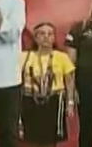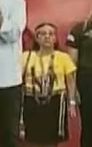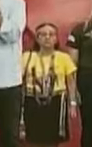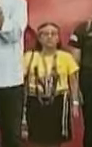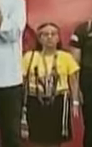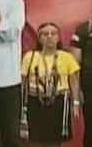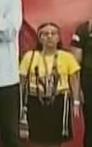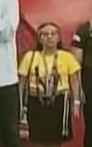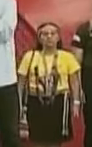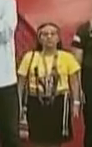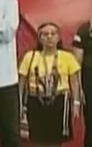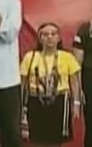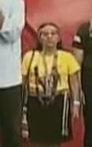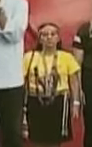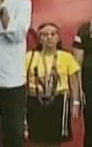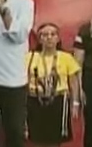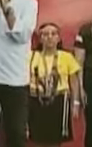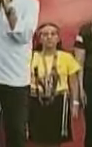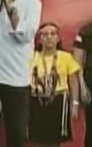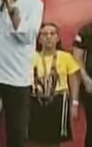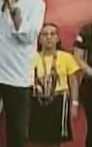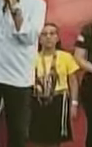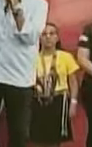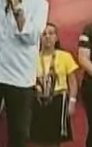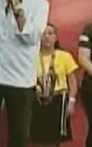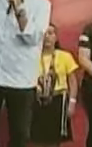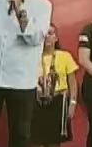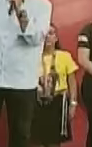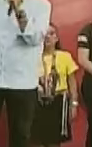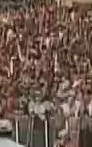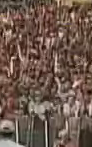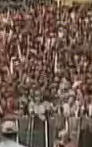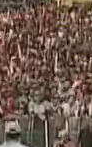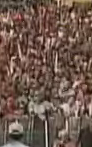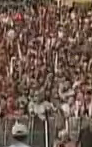¿Quieren que pase aquí lo que está pasando en Argentina?